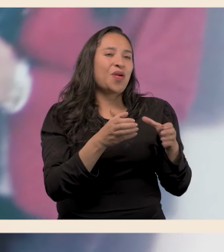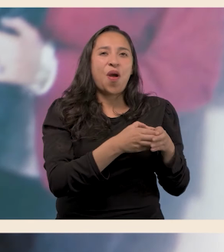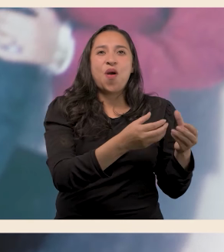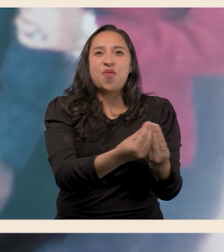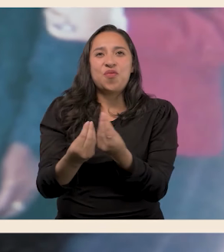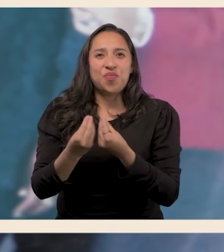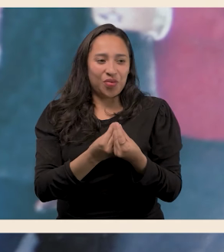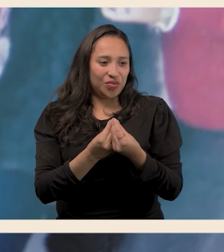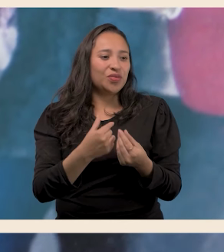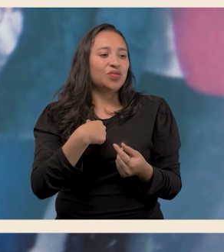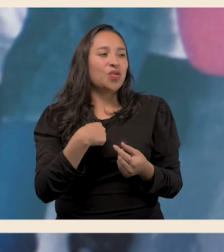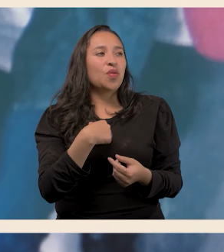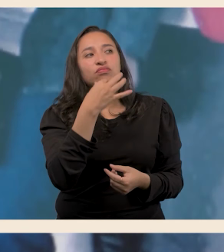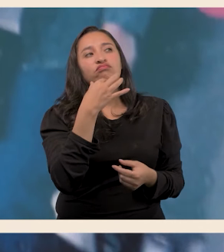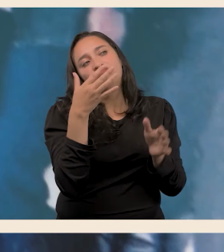tal.